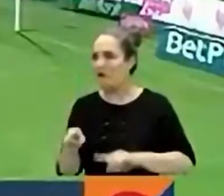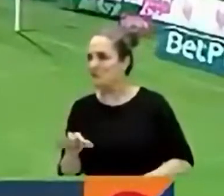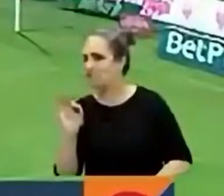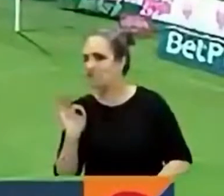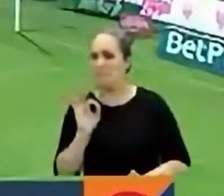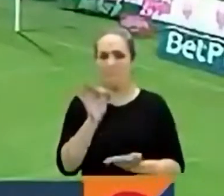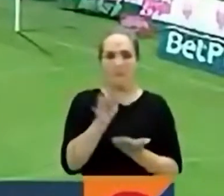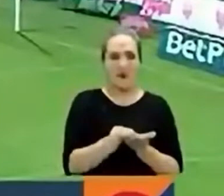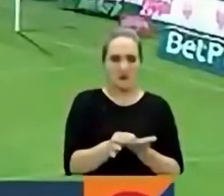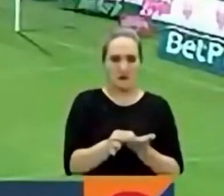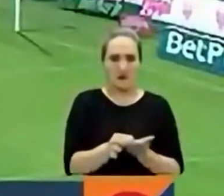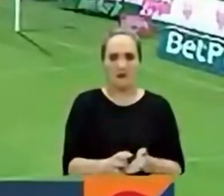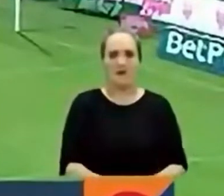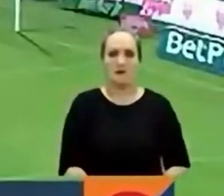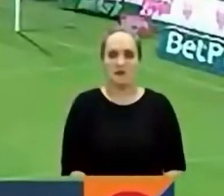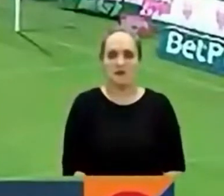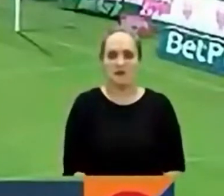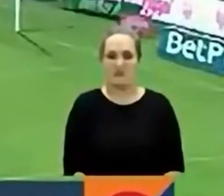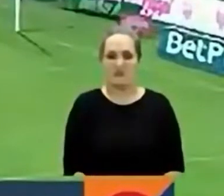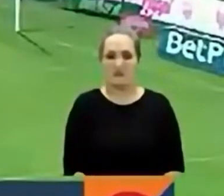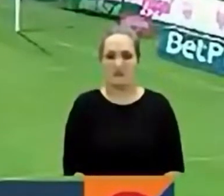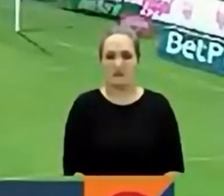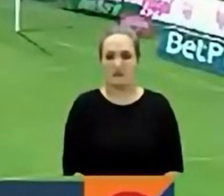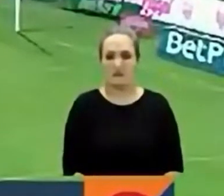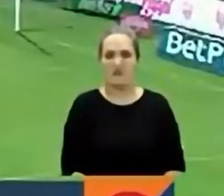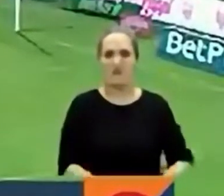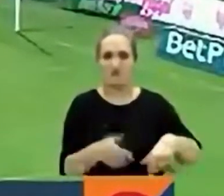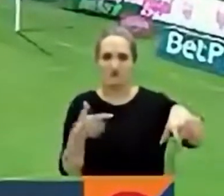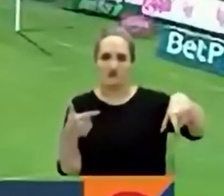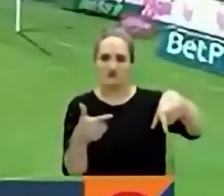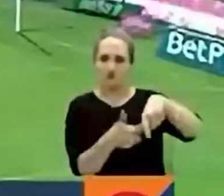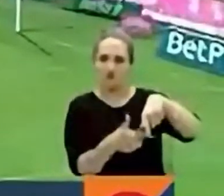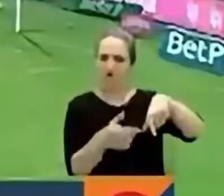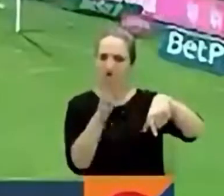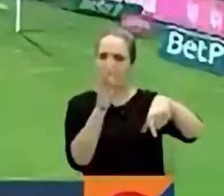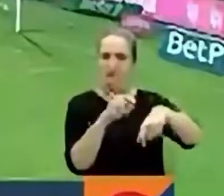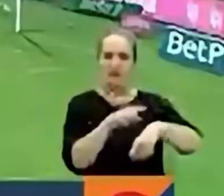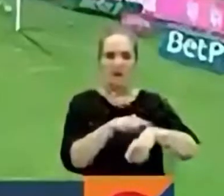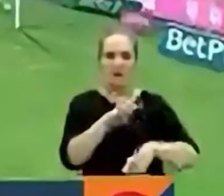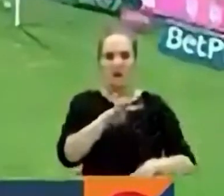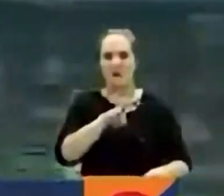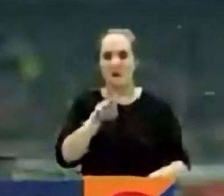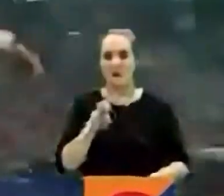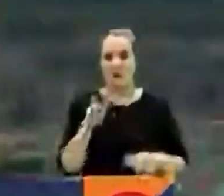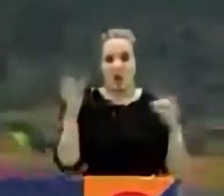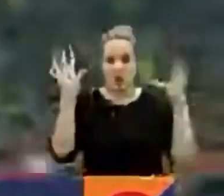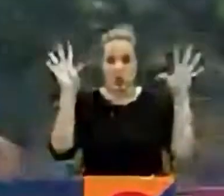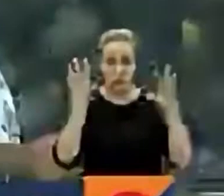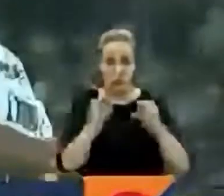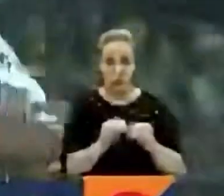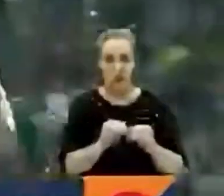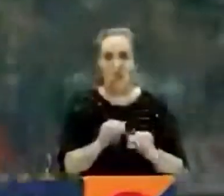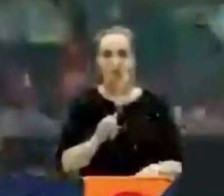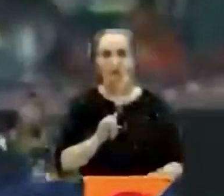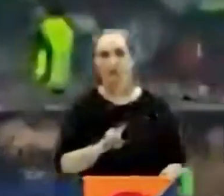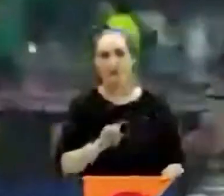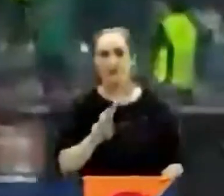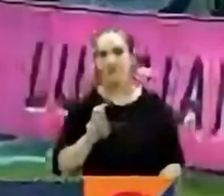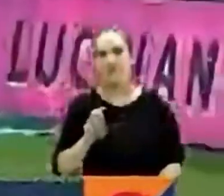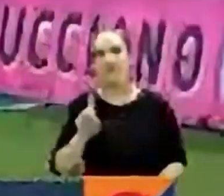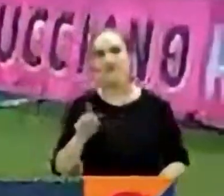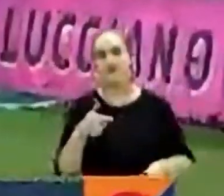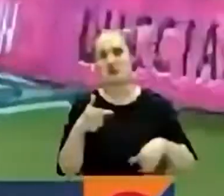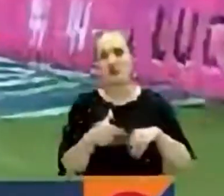y el Jefferson Duque, quien es infalible, logra concretar en el minuto 37 ese gol. Sumó su gol 176 en la historia de su carrera